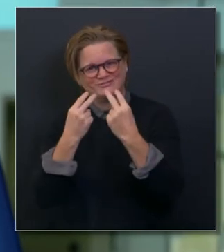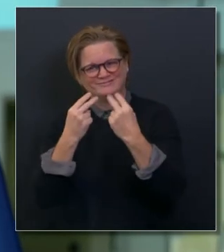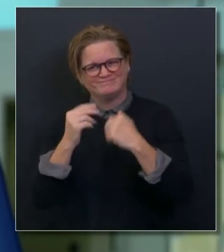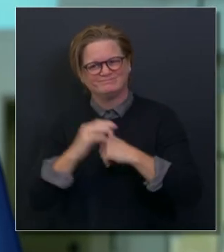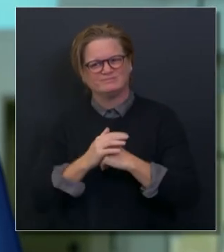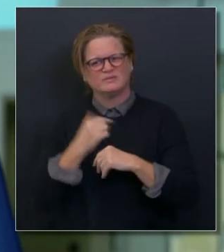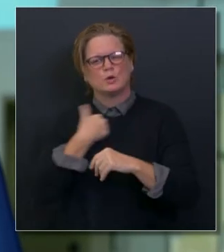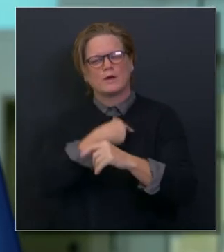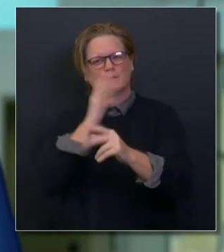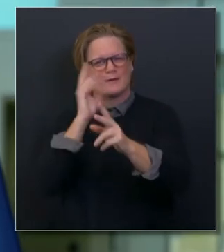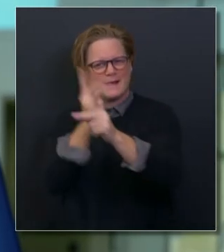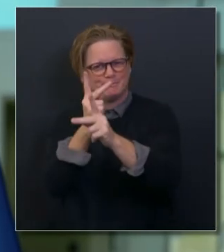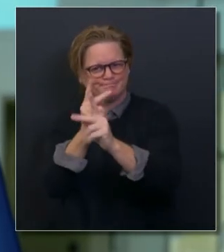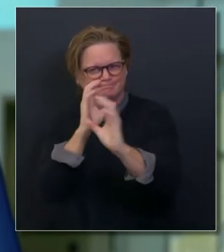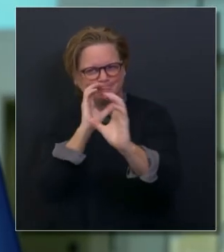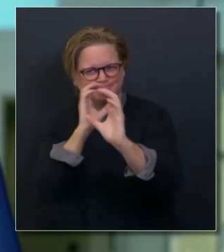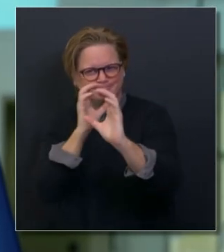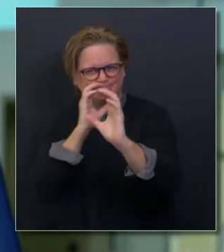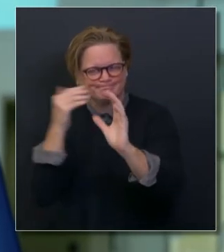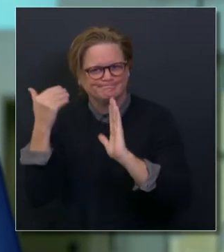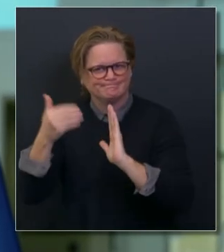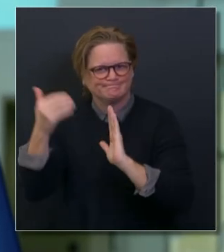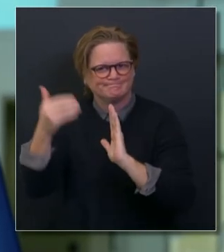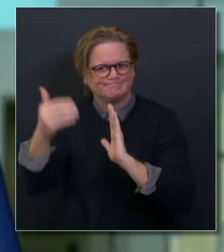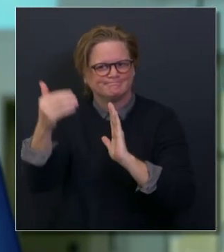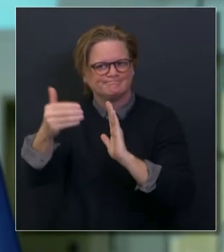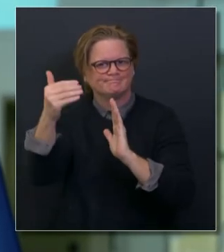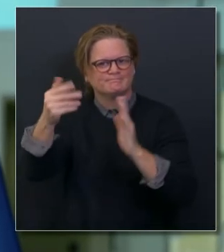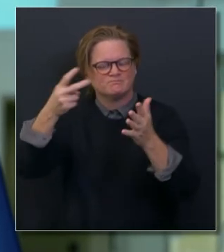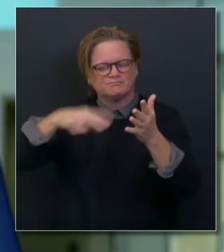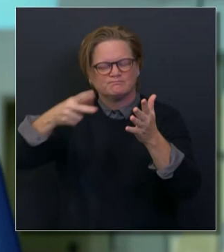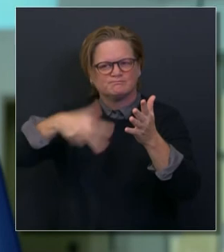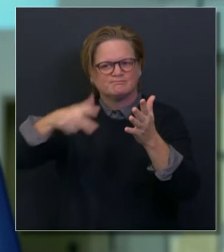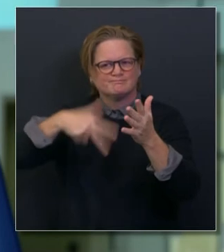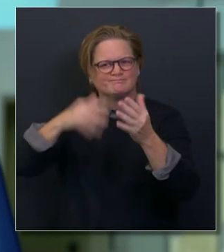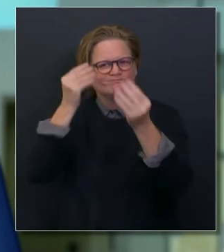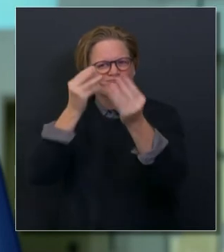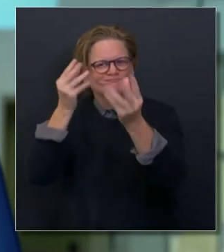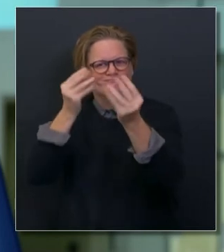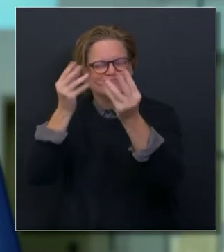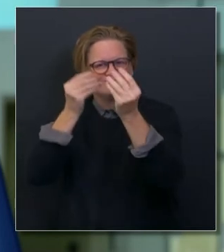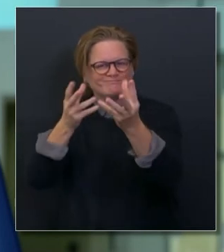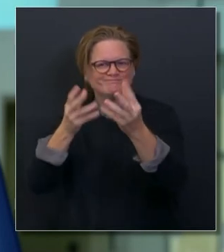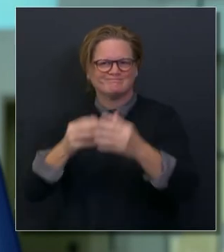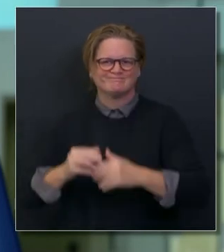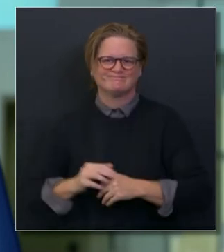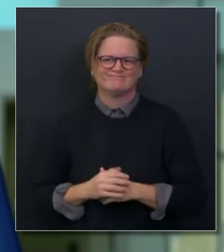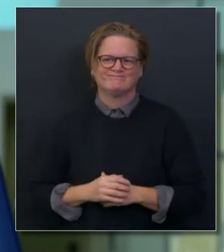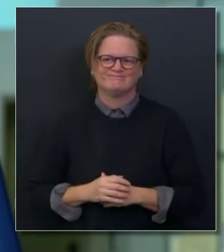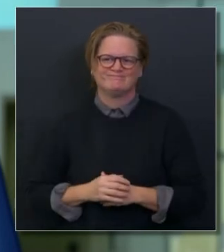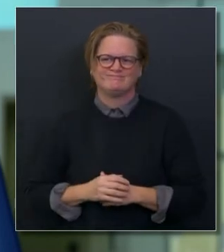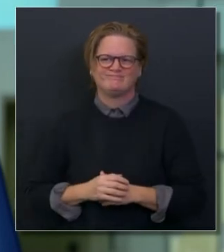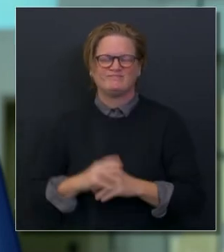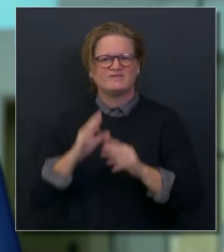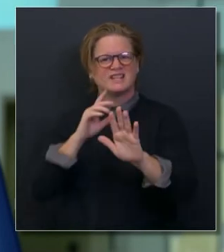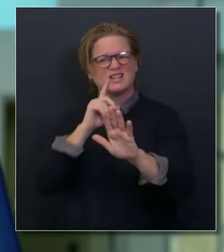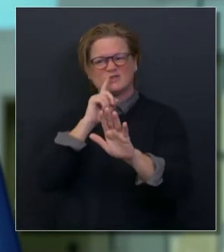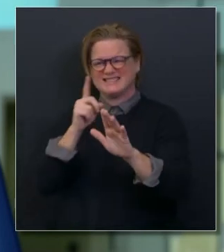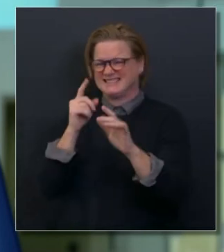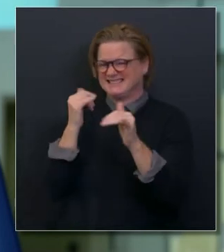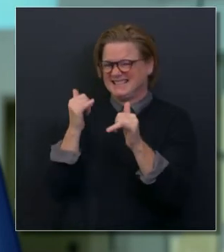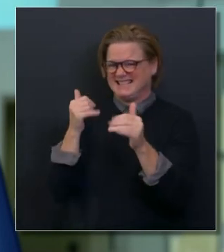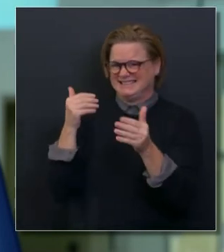atención. Seguiremos trayéndoles las últimas noticias en las semanas venideras. Les quiero recordar a todos, estamos en la carrera